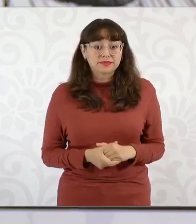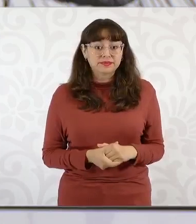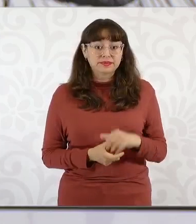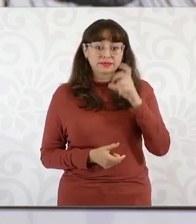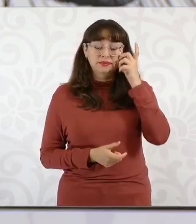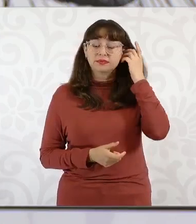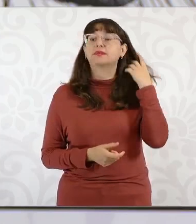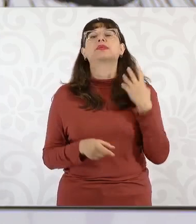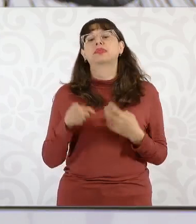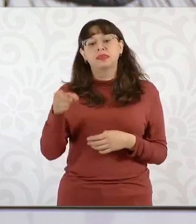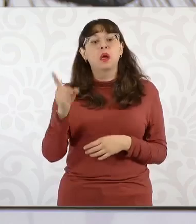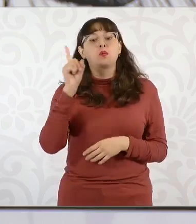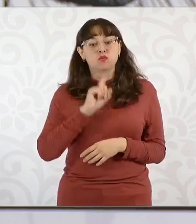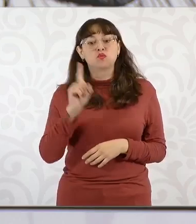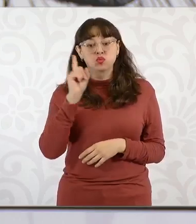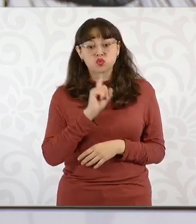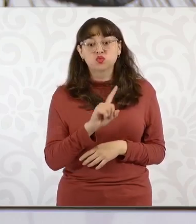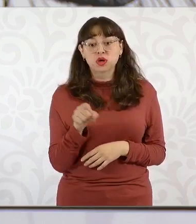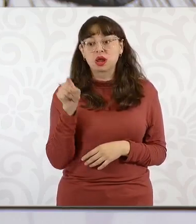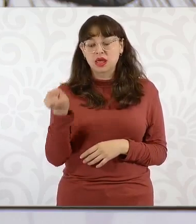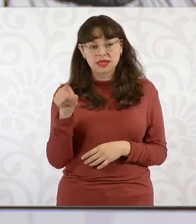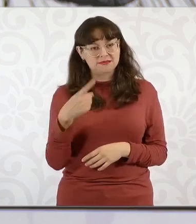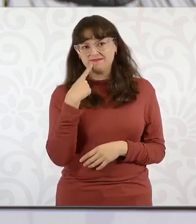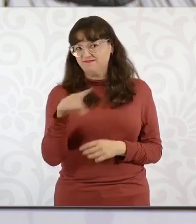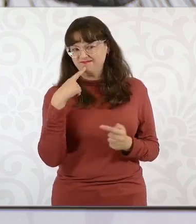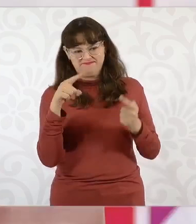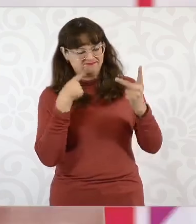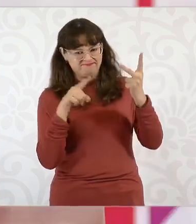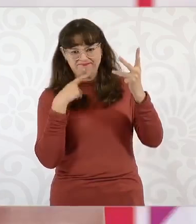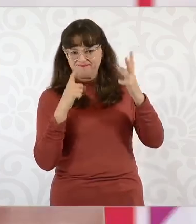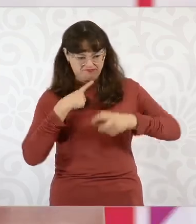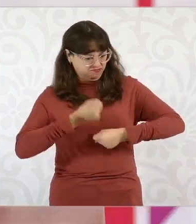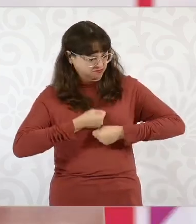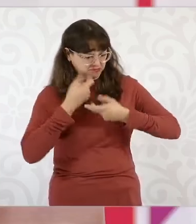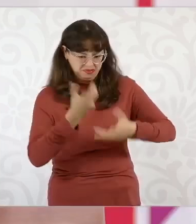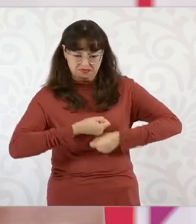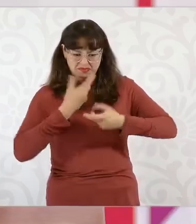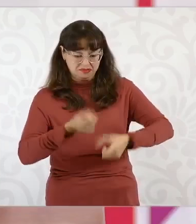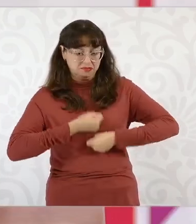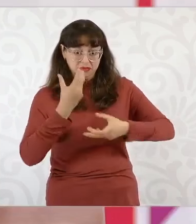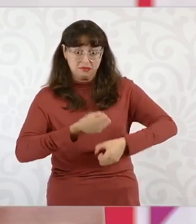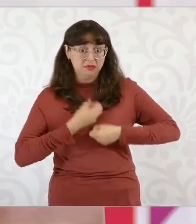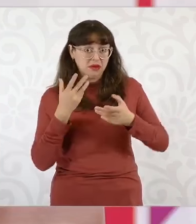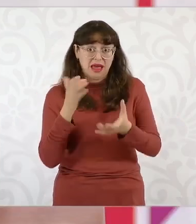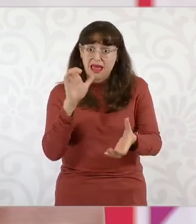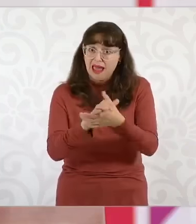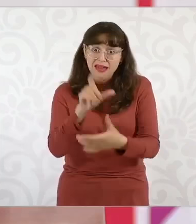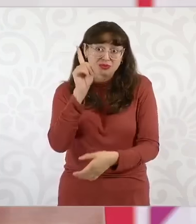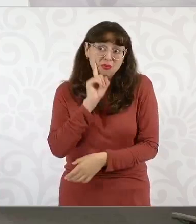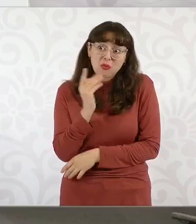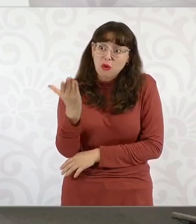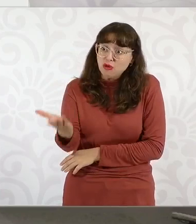y denuncia otras cosas, ¿no? Incluso que es agente de una de las agencias de Estados Unidos. La propia esposa lo denuncia, nadie más que la esposa. Por ahí se